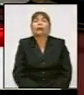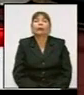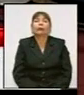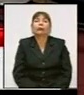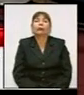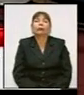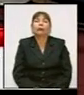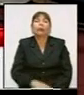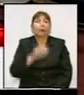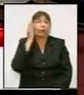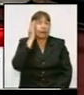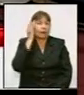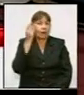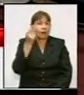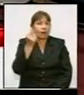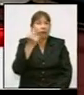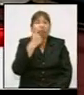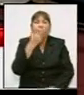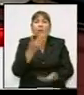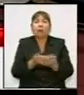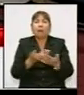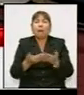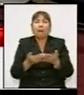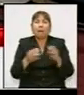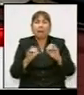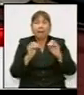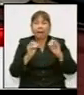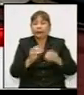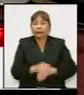esa sabiduría para poder afrontar esas amenazas en un futuro.